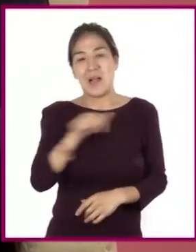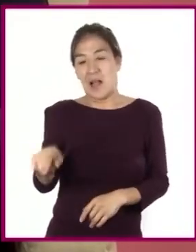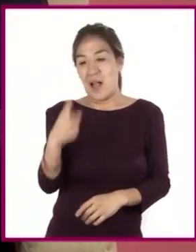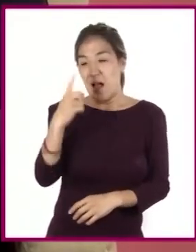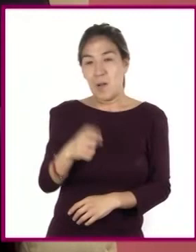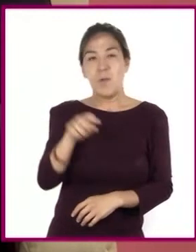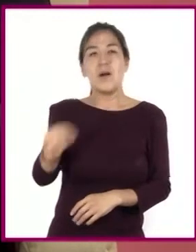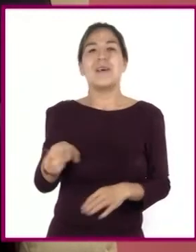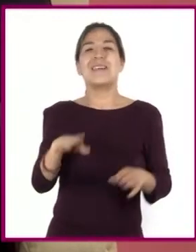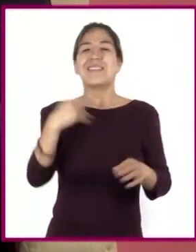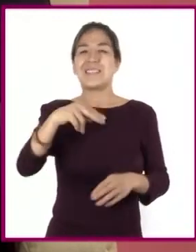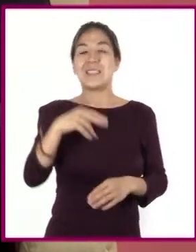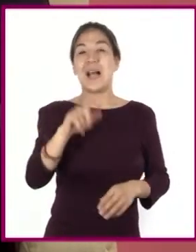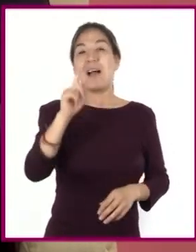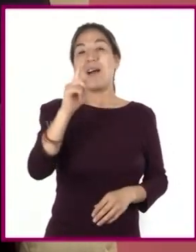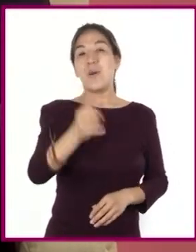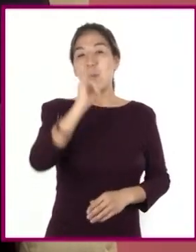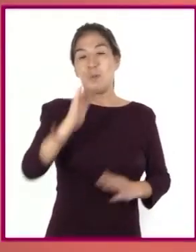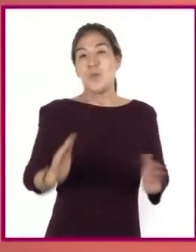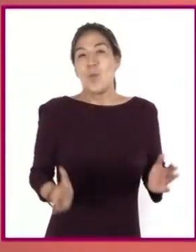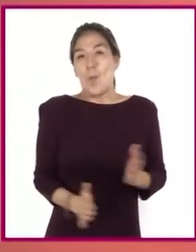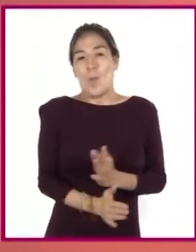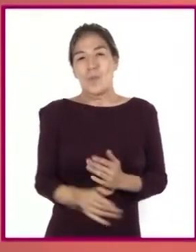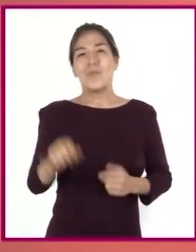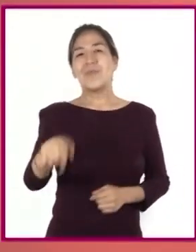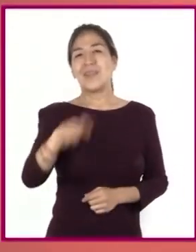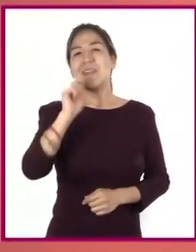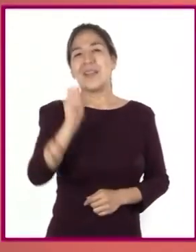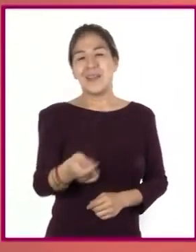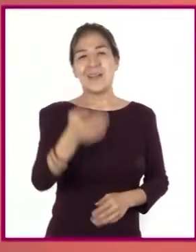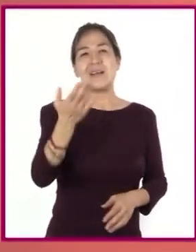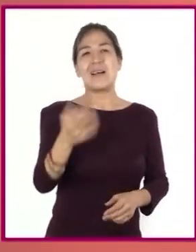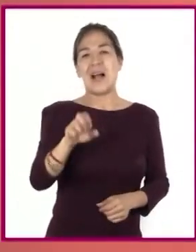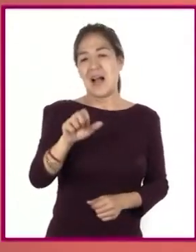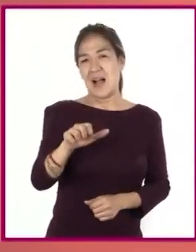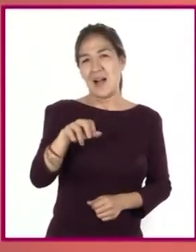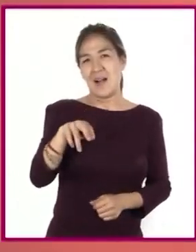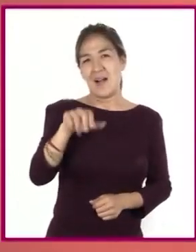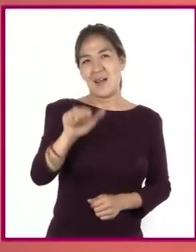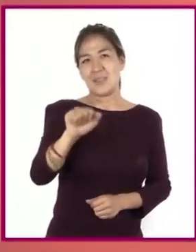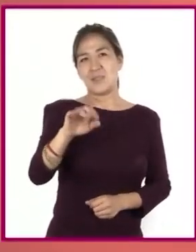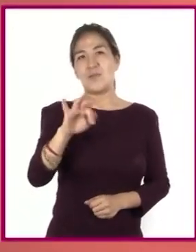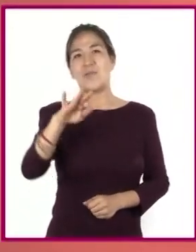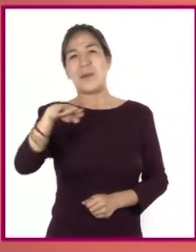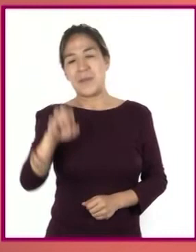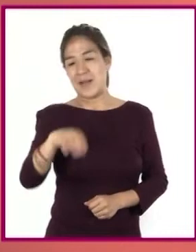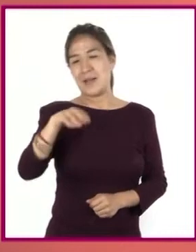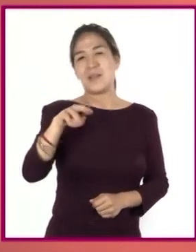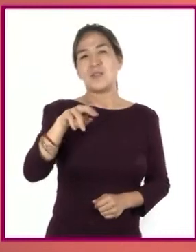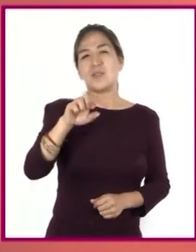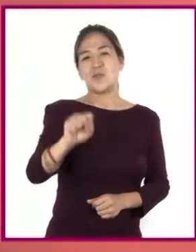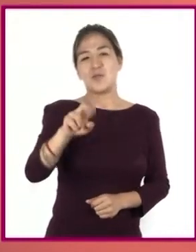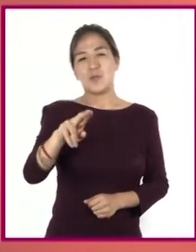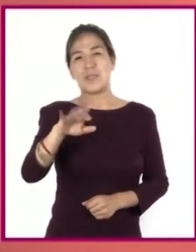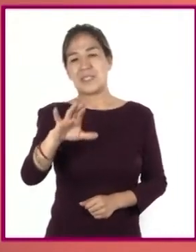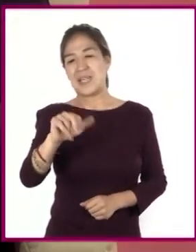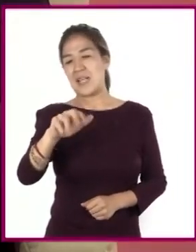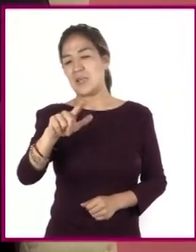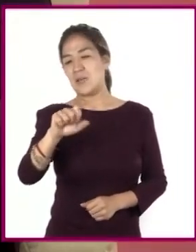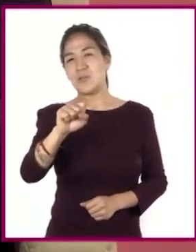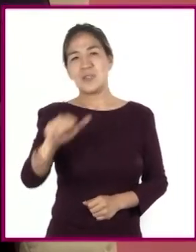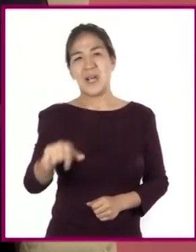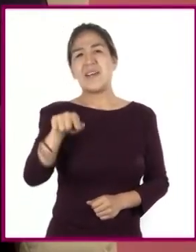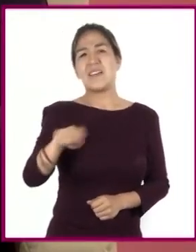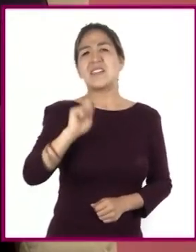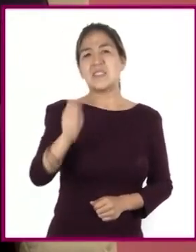consumen como light, y que tienen productos como acesulfame, sucralosa, etc., es